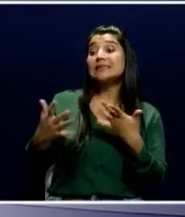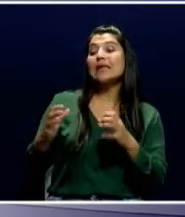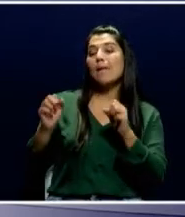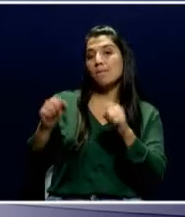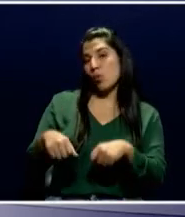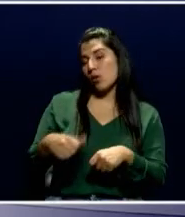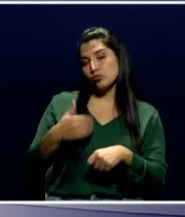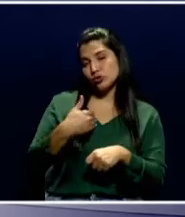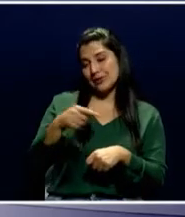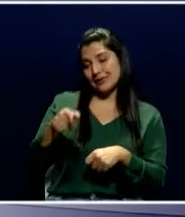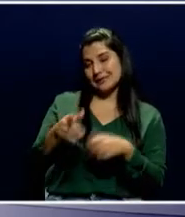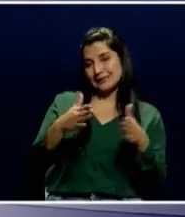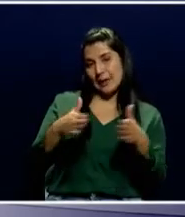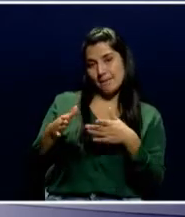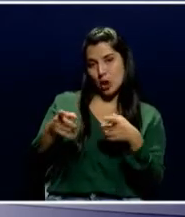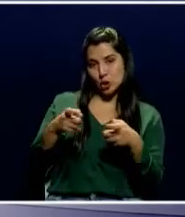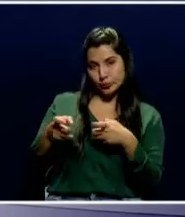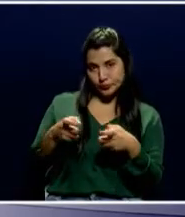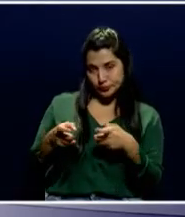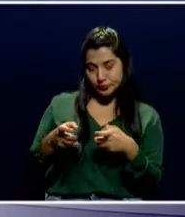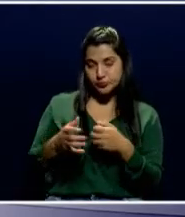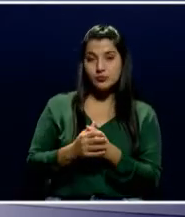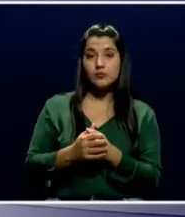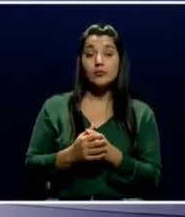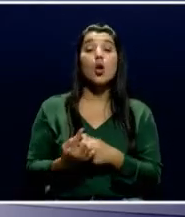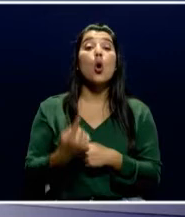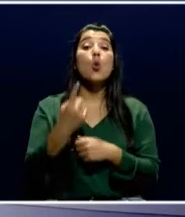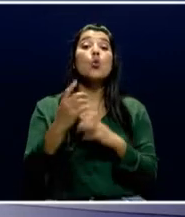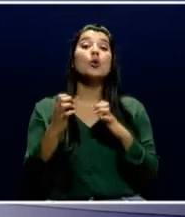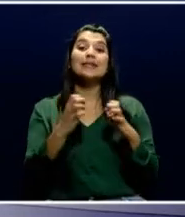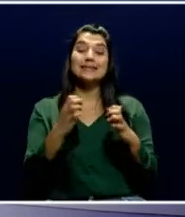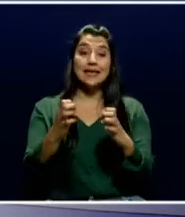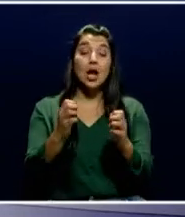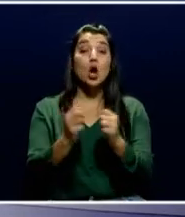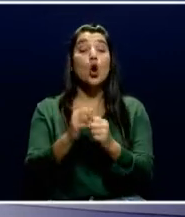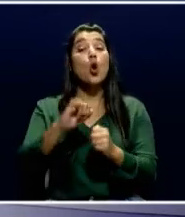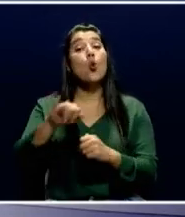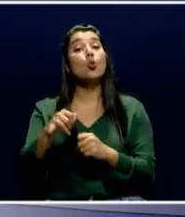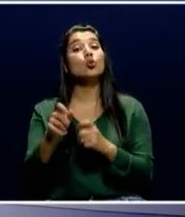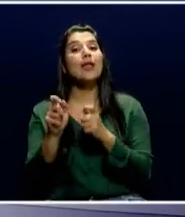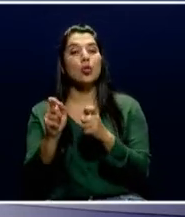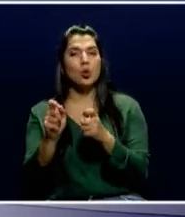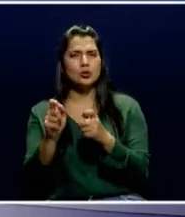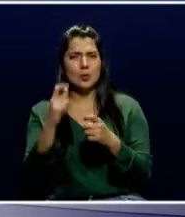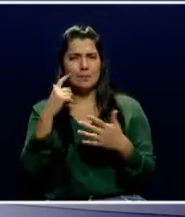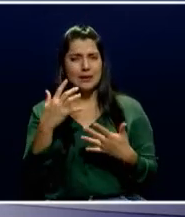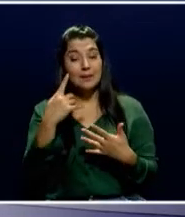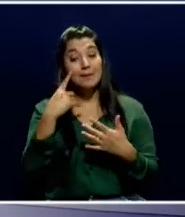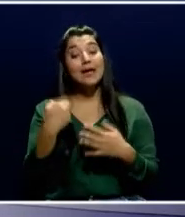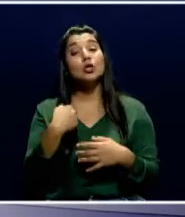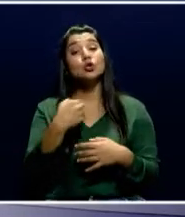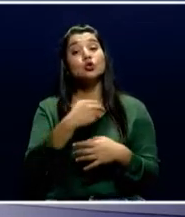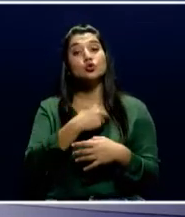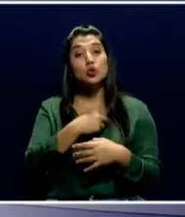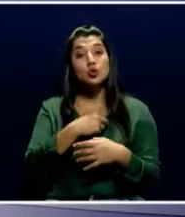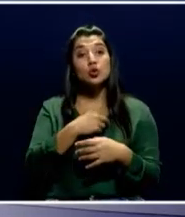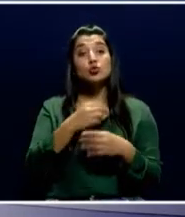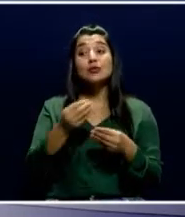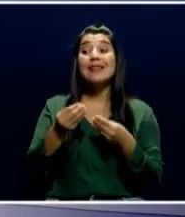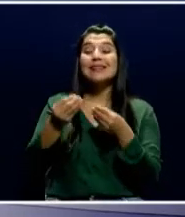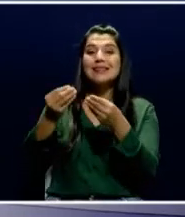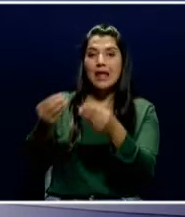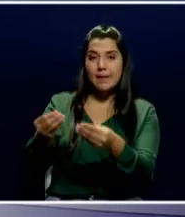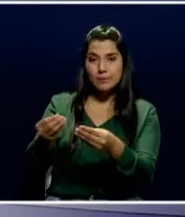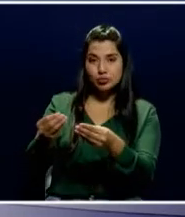eso controlado. Una estrategia con las juntas de educación para que nosotros suplimos el tanque y las juntas